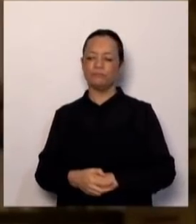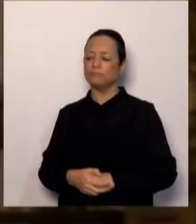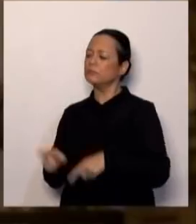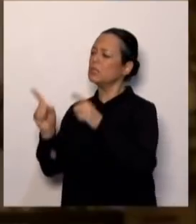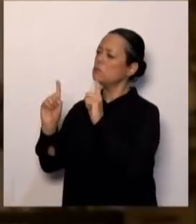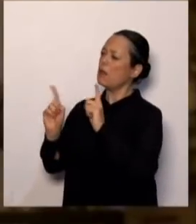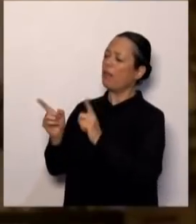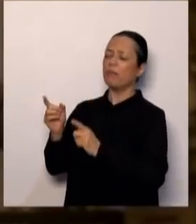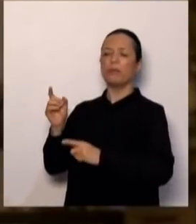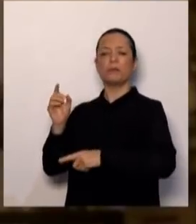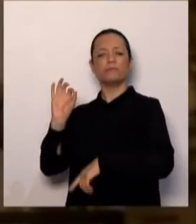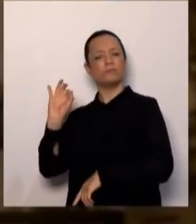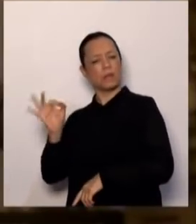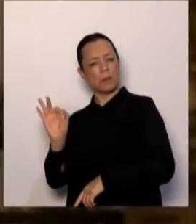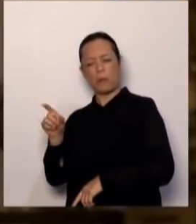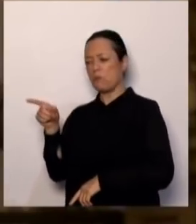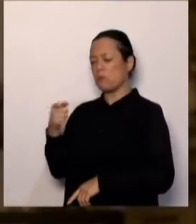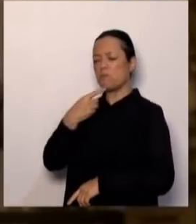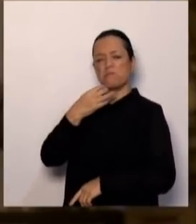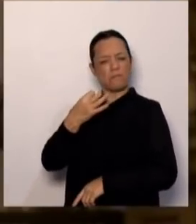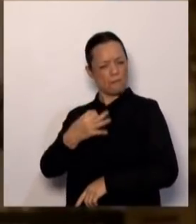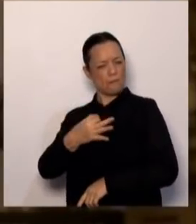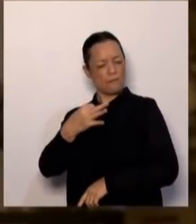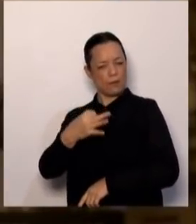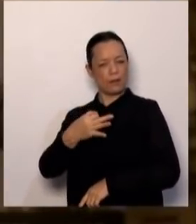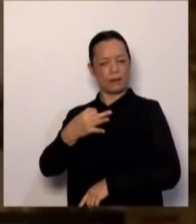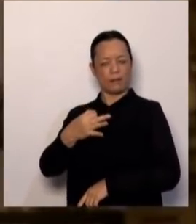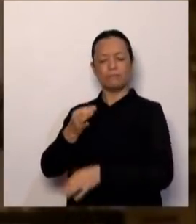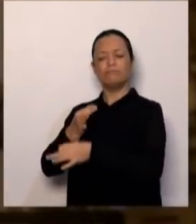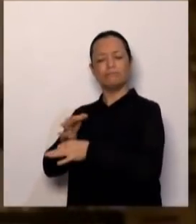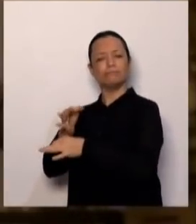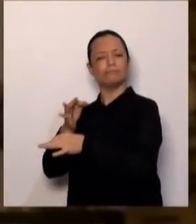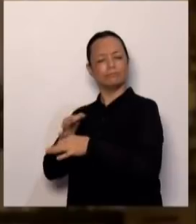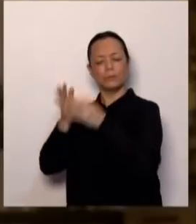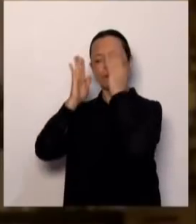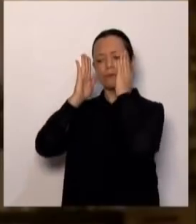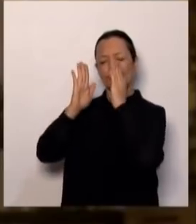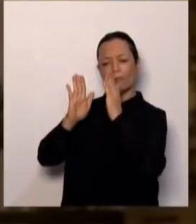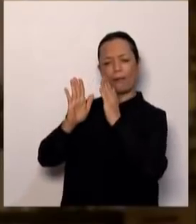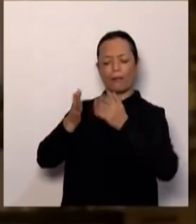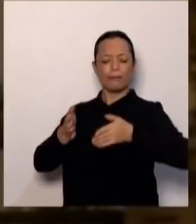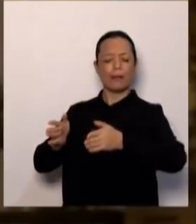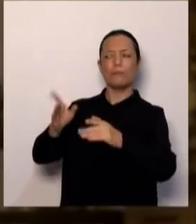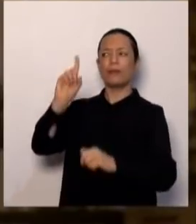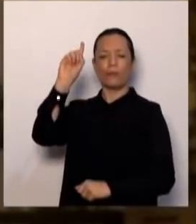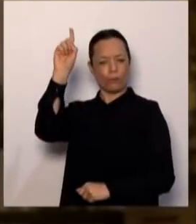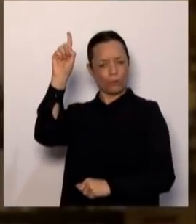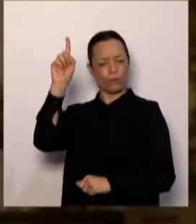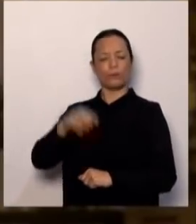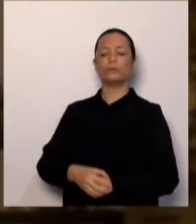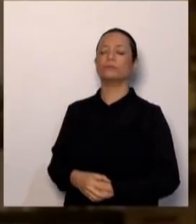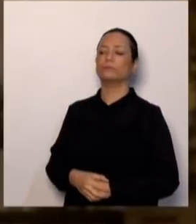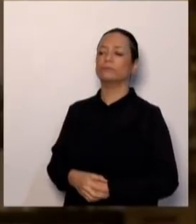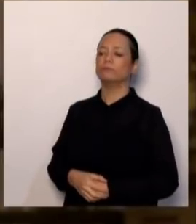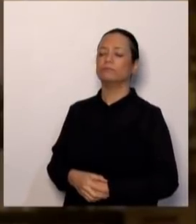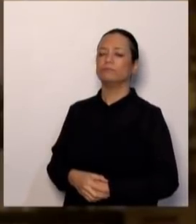Maestro, sabemos que eres sincero y que enseñas con toda fidelidad el camino de Dios,